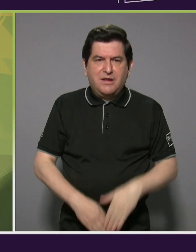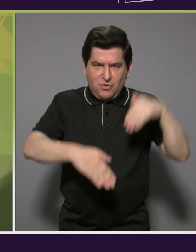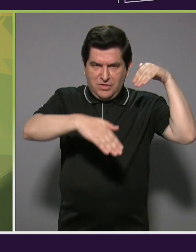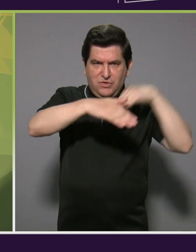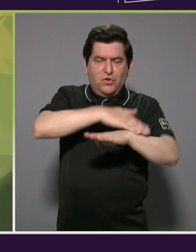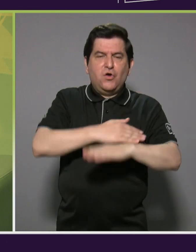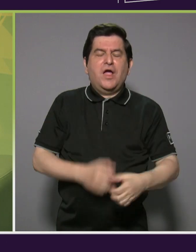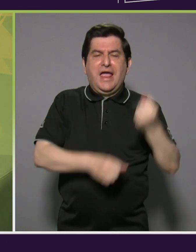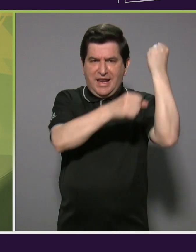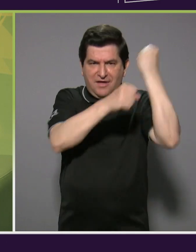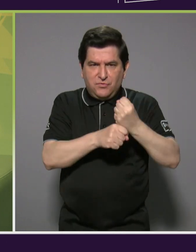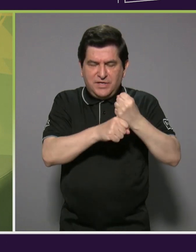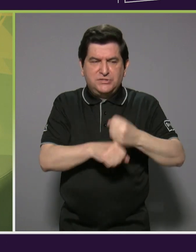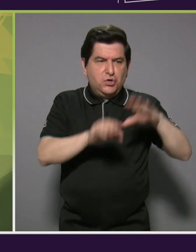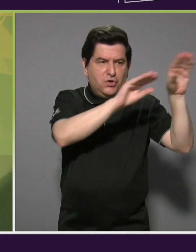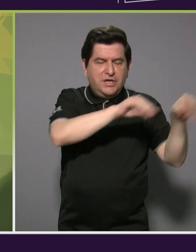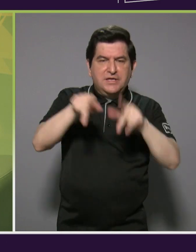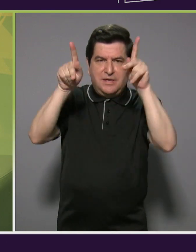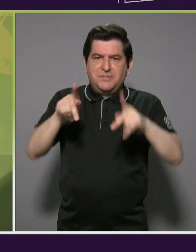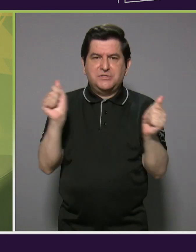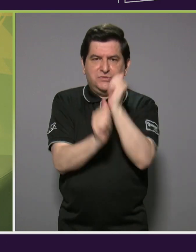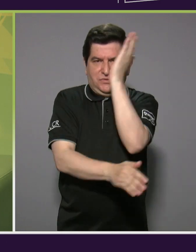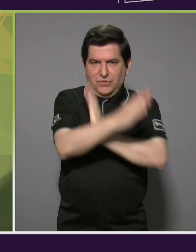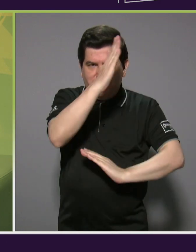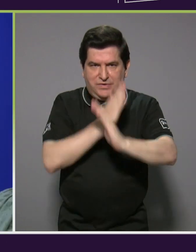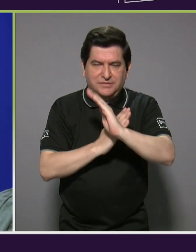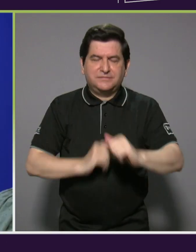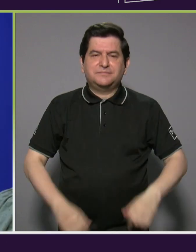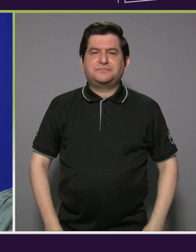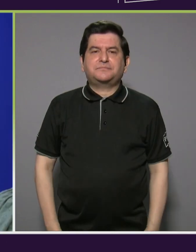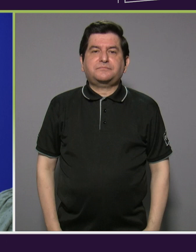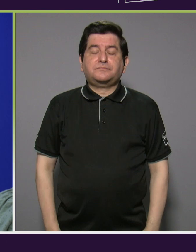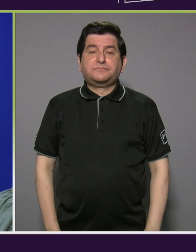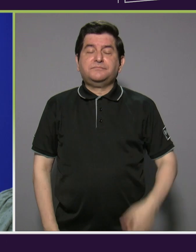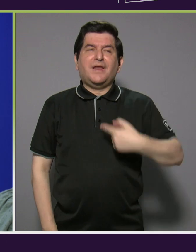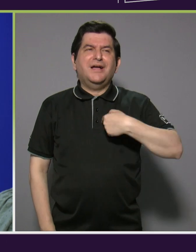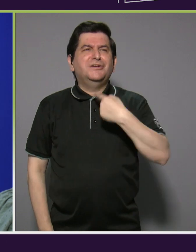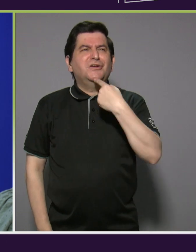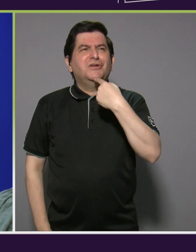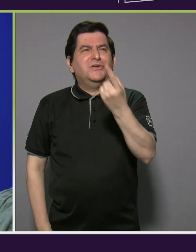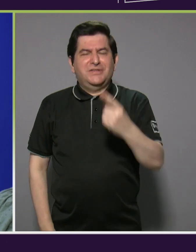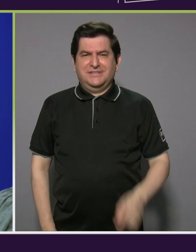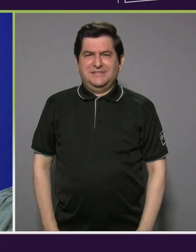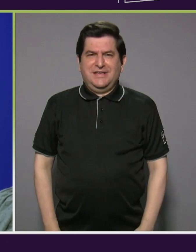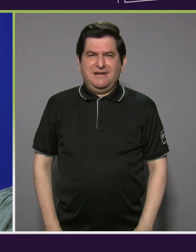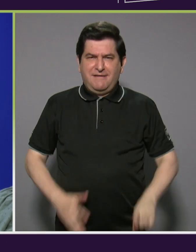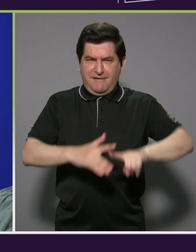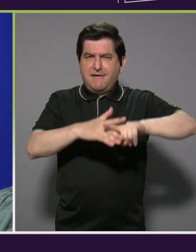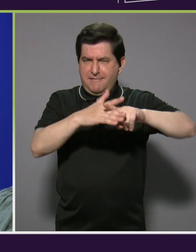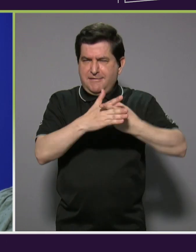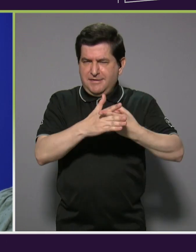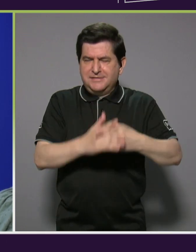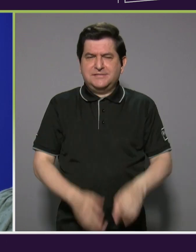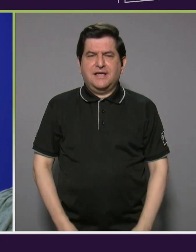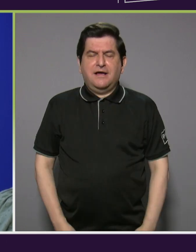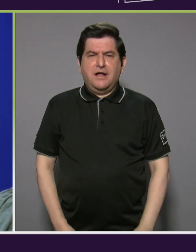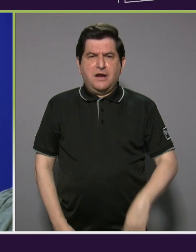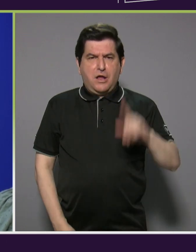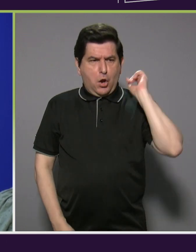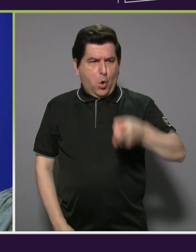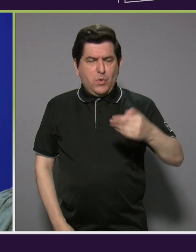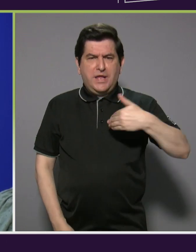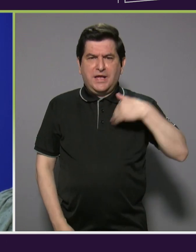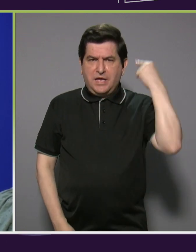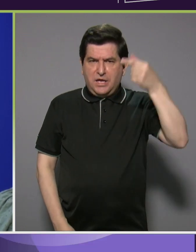la Fundación y el traslado de estas personas con discapacidad. Bueno, yo te diría que tenemos que partir primero de las obligaciones del Estado